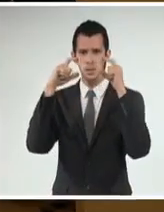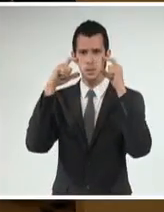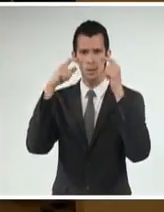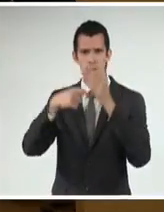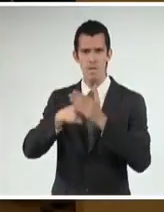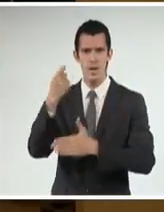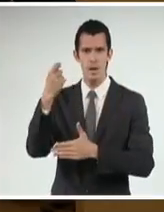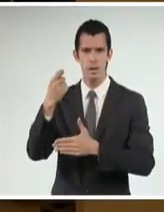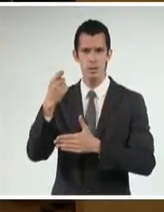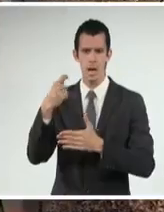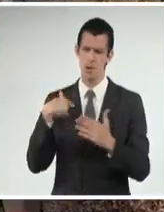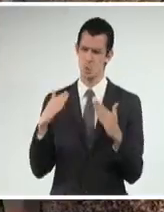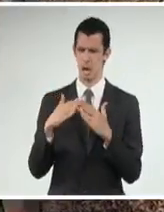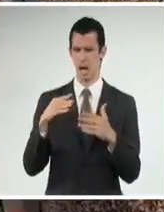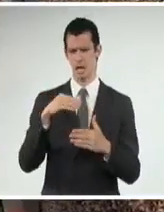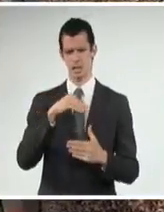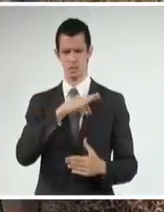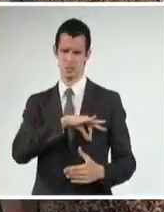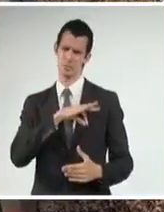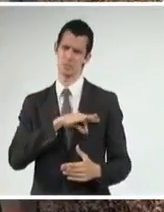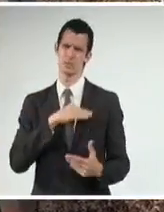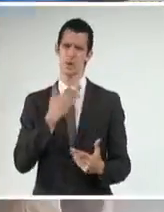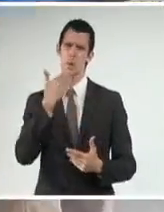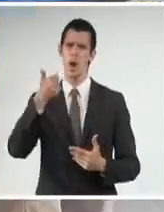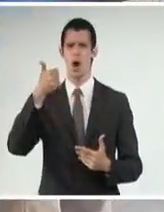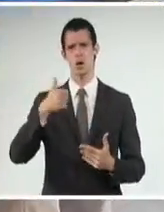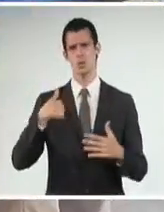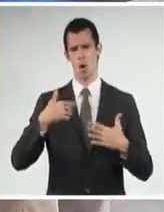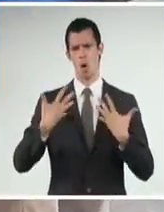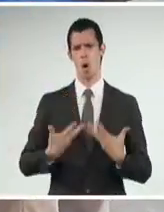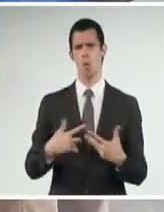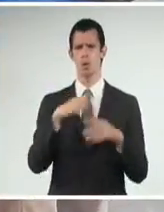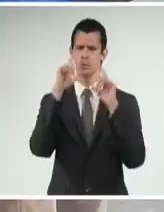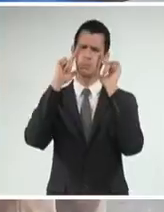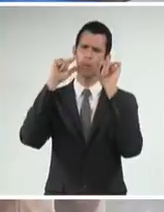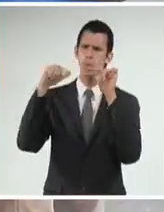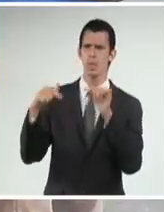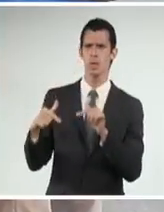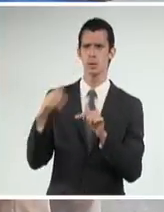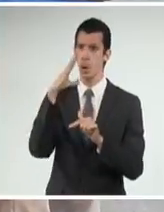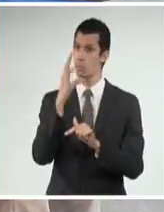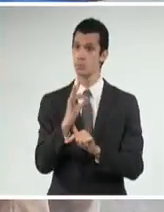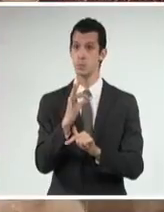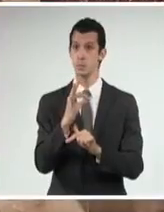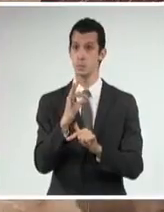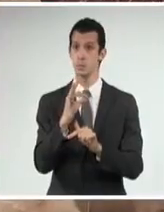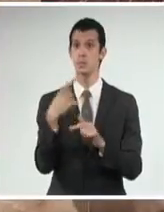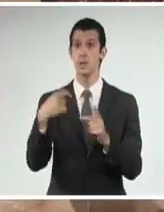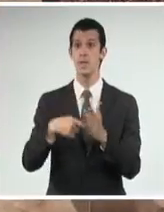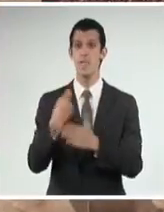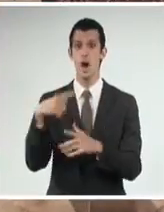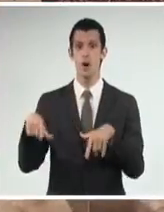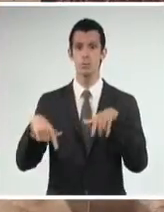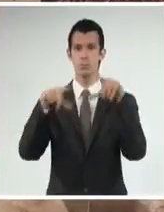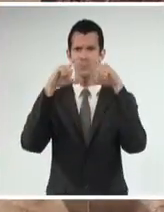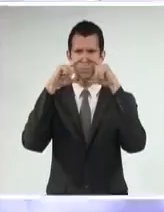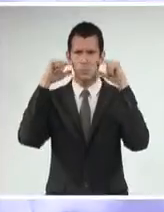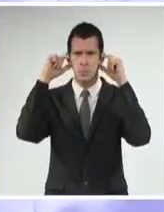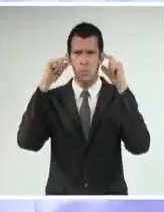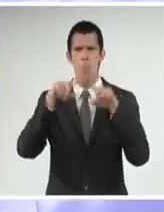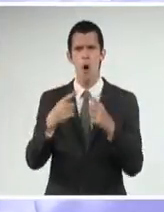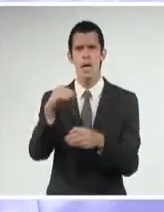de las personas que tenemos en la familia. Las autoridades insisten en guardar el distanciamiento físico en las viviendas donde residan